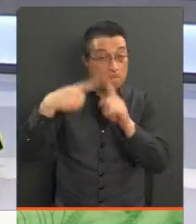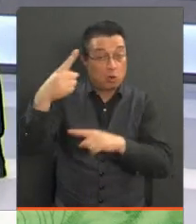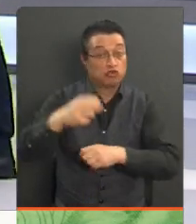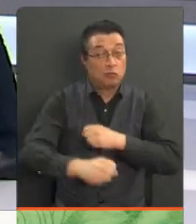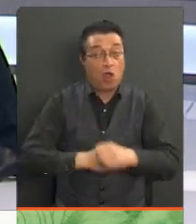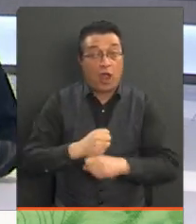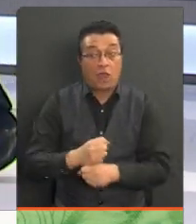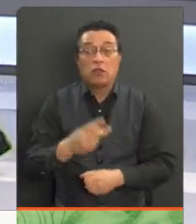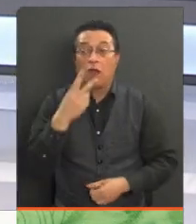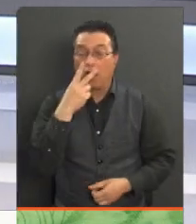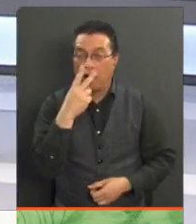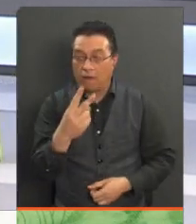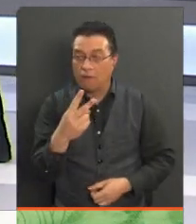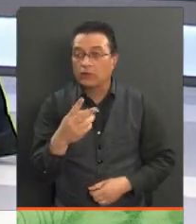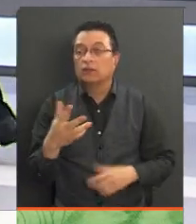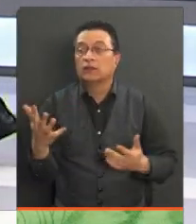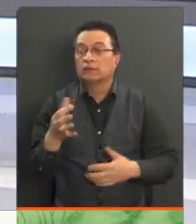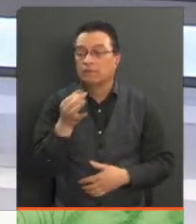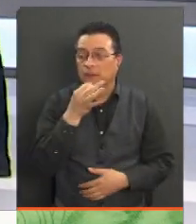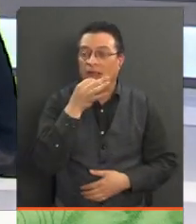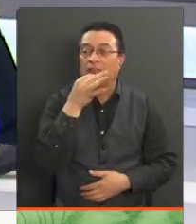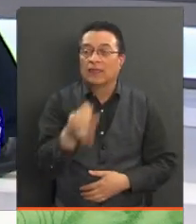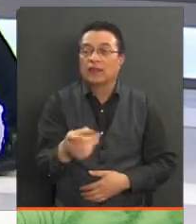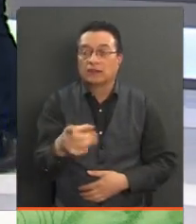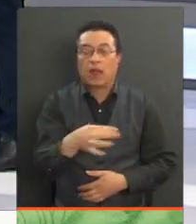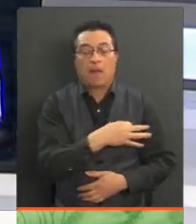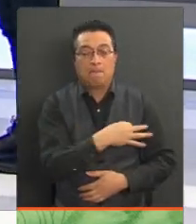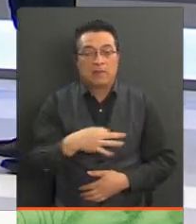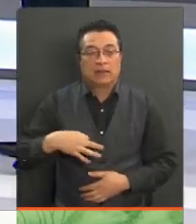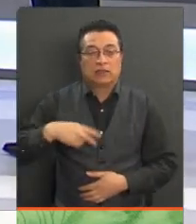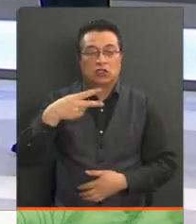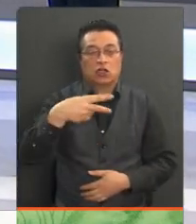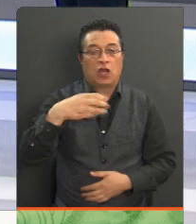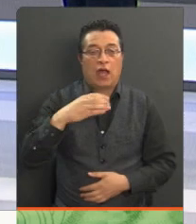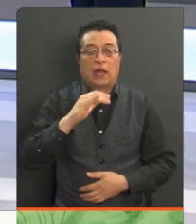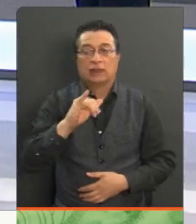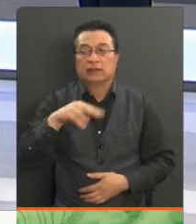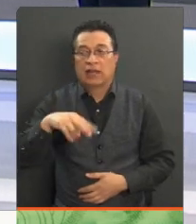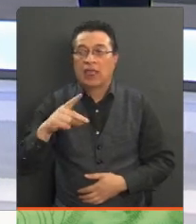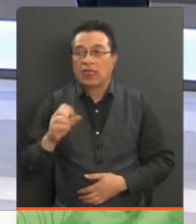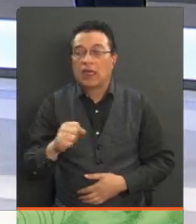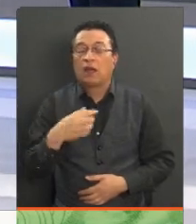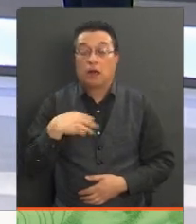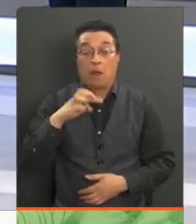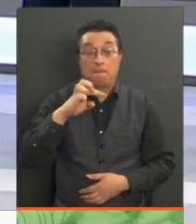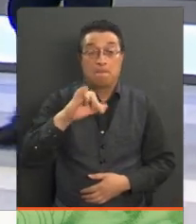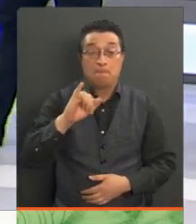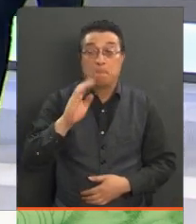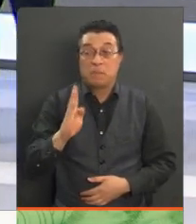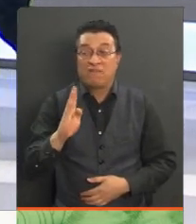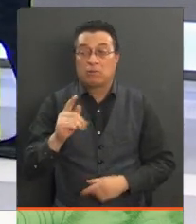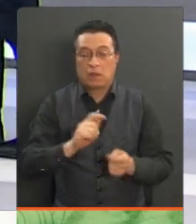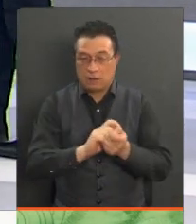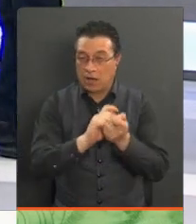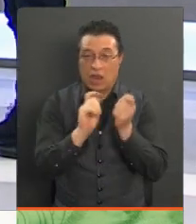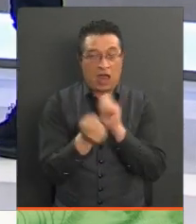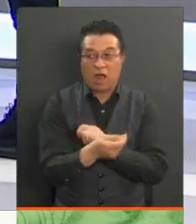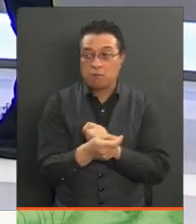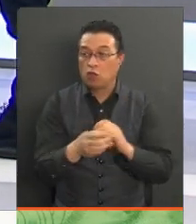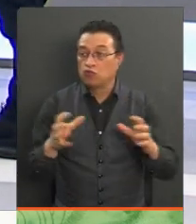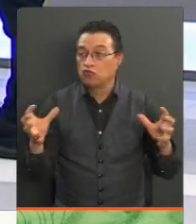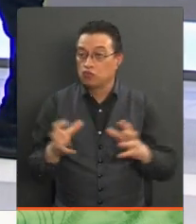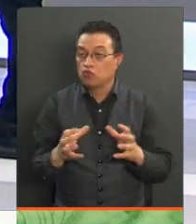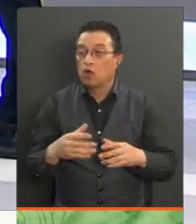Vamos a ver lo que dice el Ministerio de Hacienda con respecto al PIB. Aquí cambia el paisaje totalmente, porque